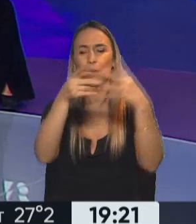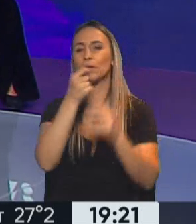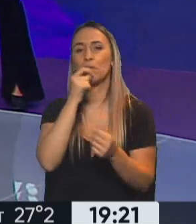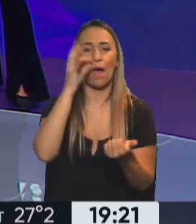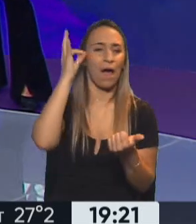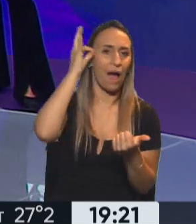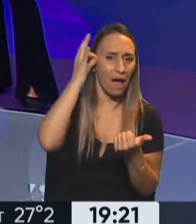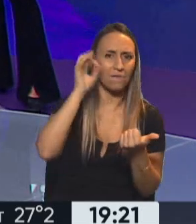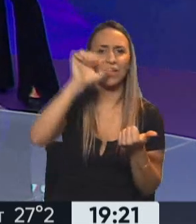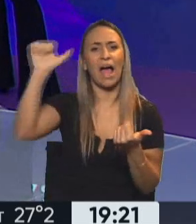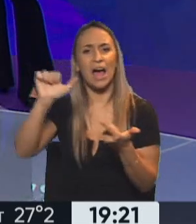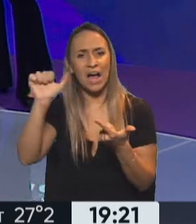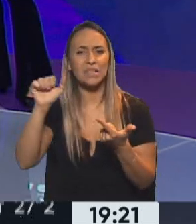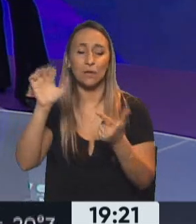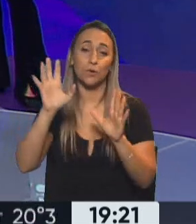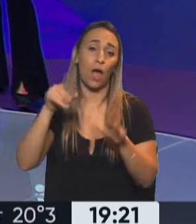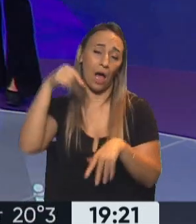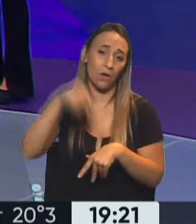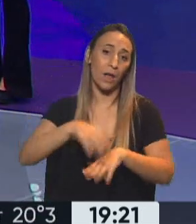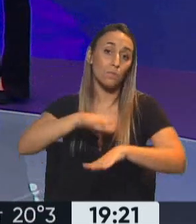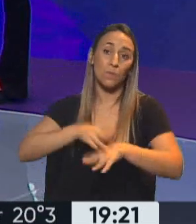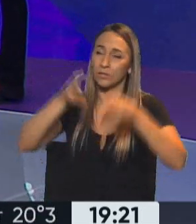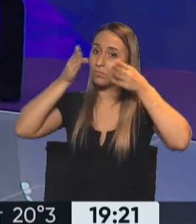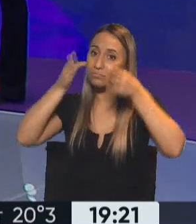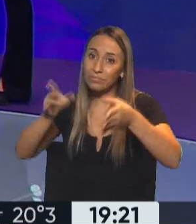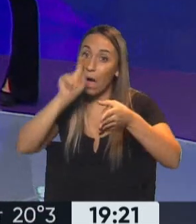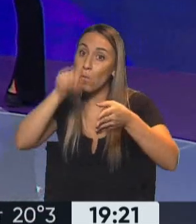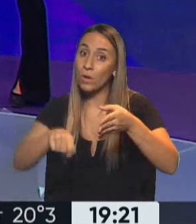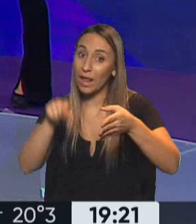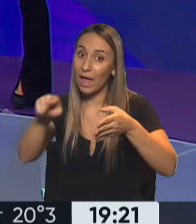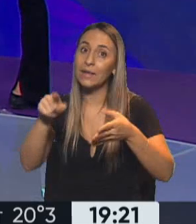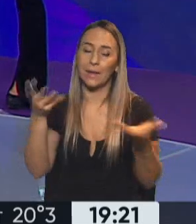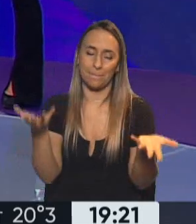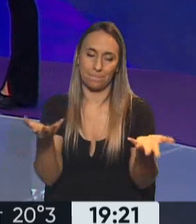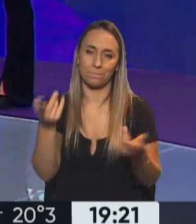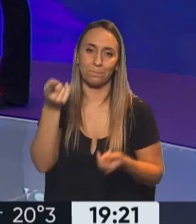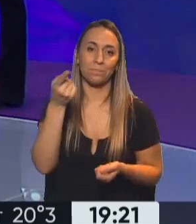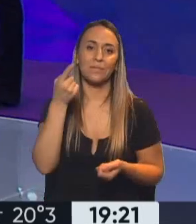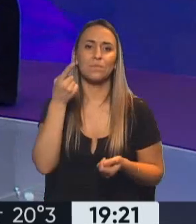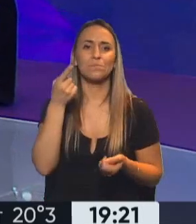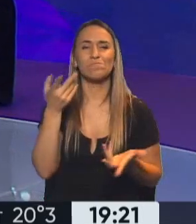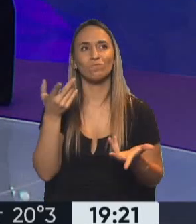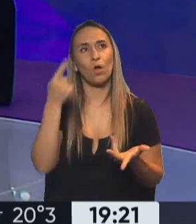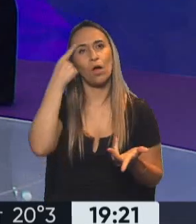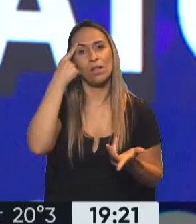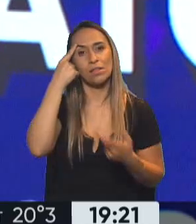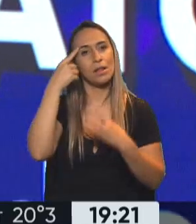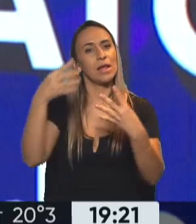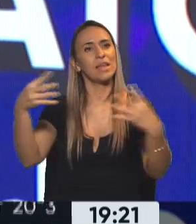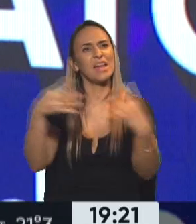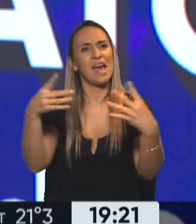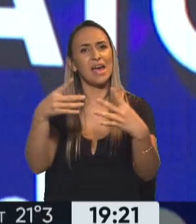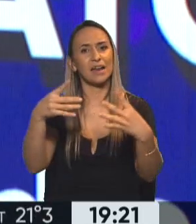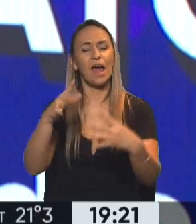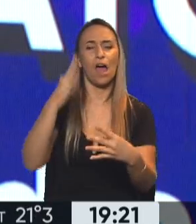Asia, pero aprovechamos que la mirada está puesta en este sentido para decir también y romper un poco con esa idea de que la guerra es solo